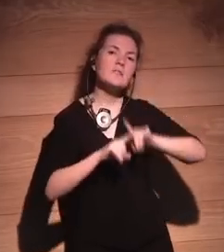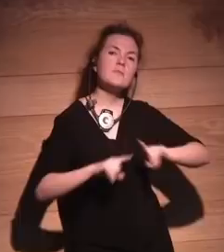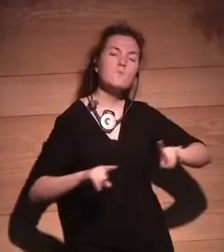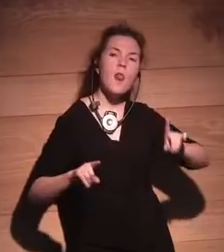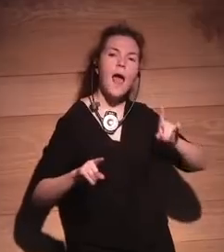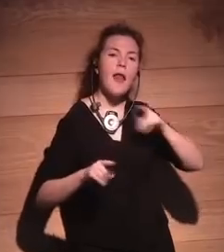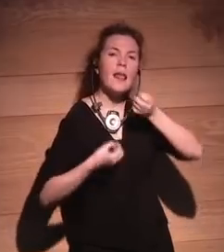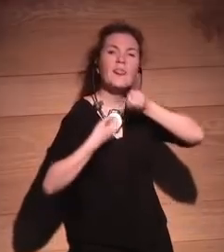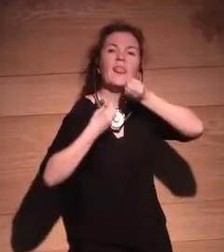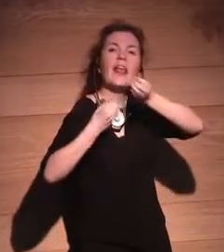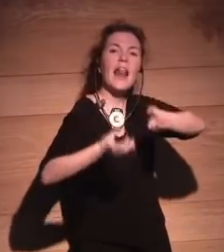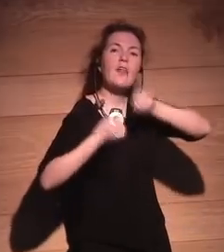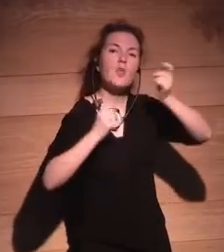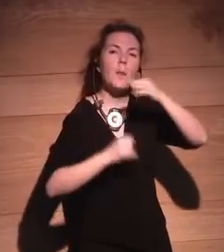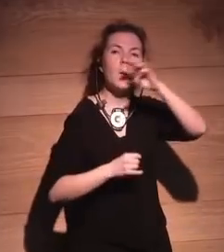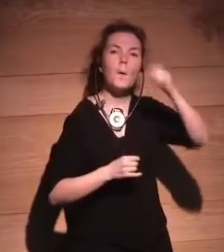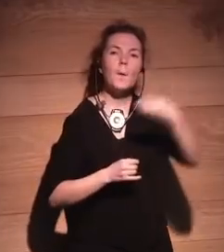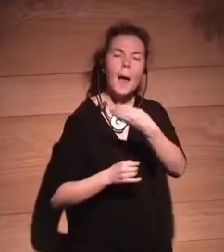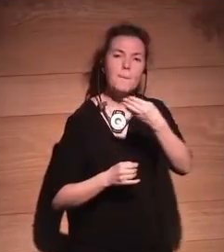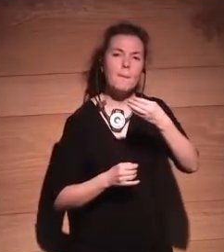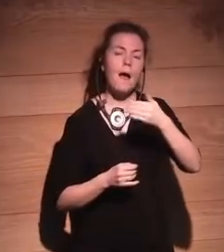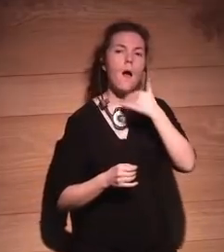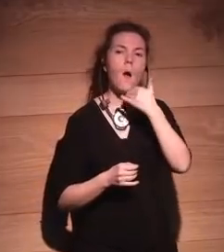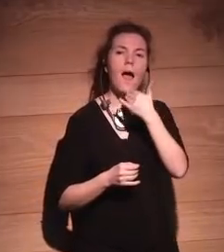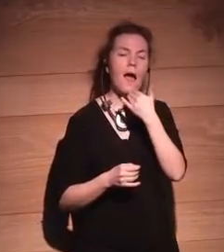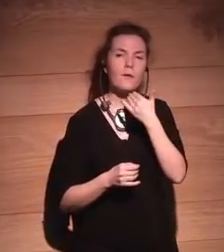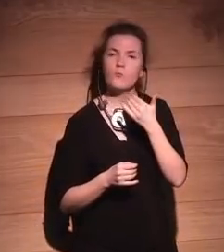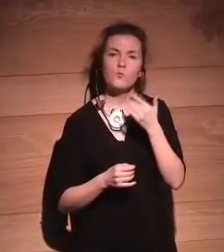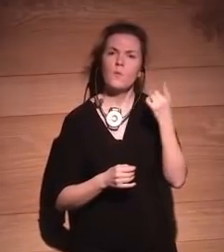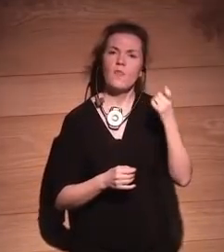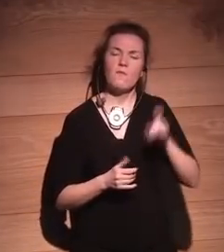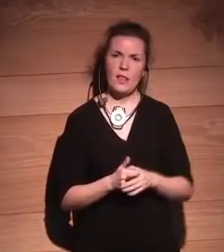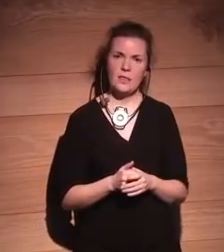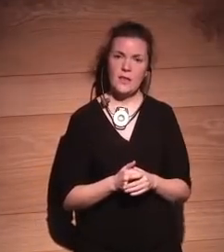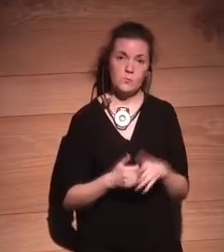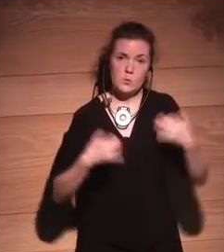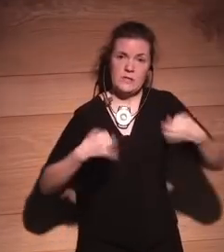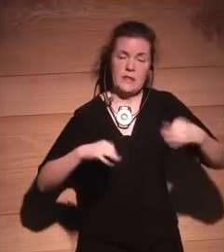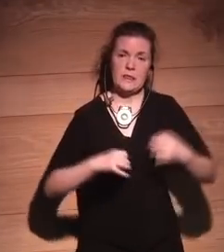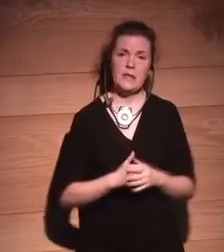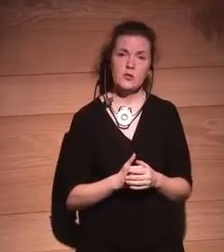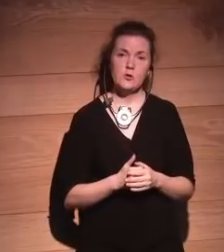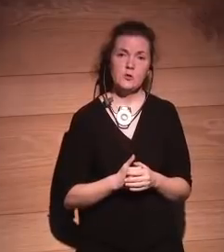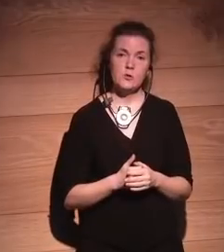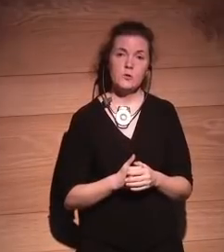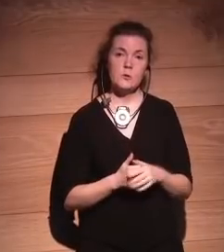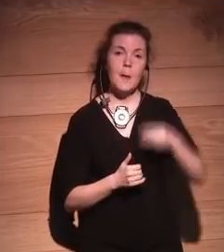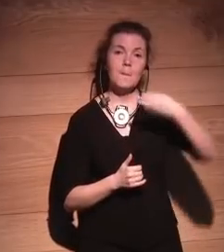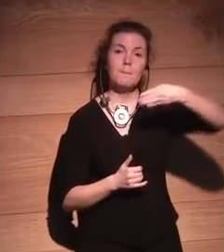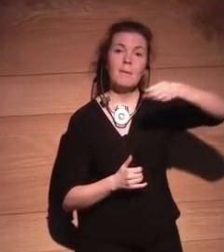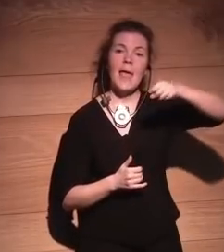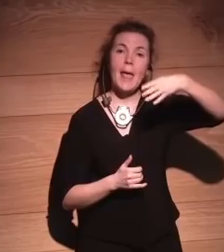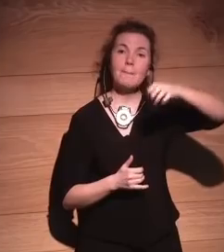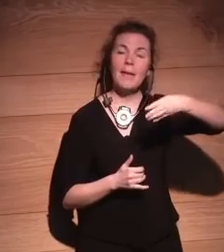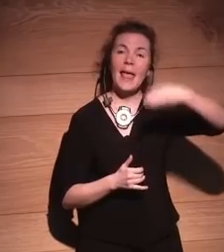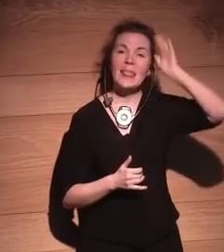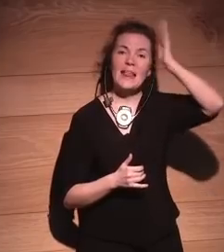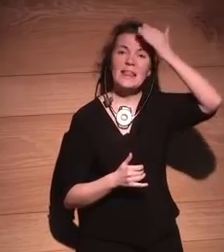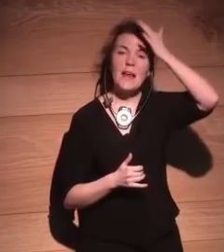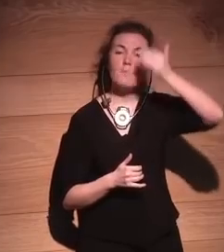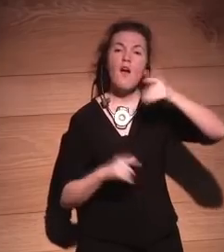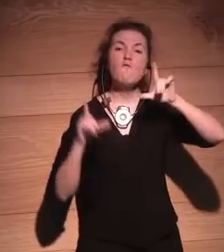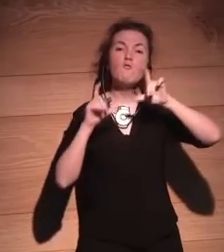las declaraciones de Obama o de yo no sé qué, no hace falta. Es muy sencillo. Los memes de Trump son fotos de